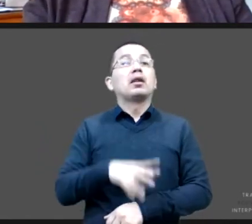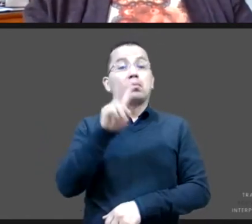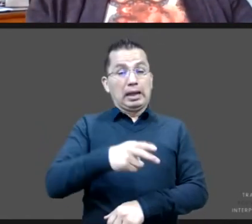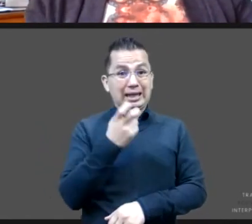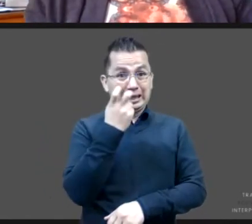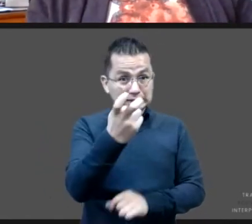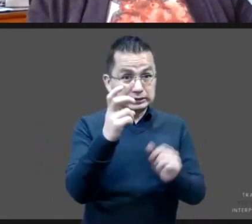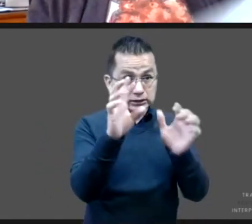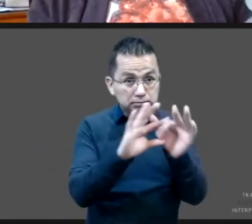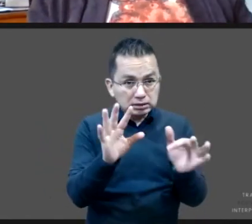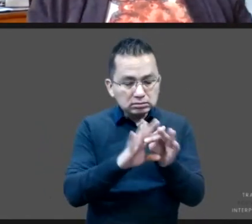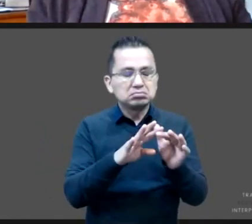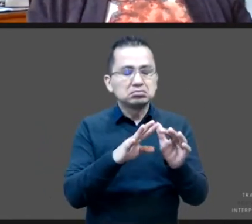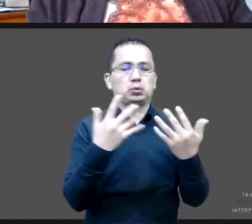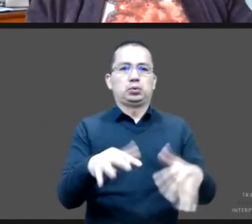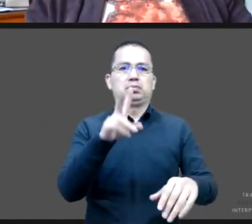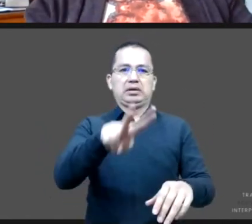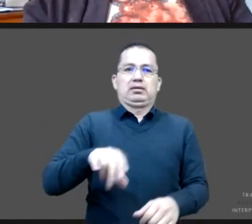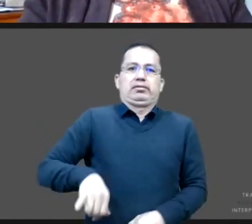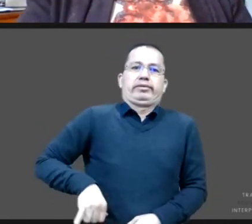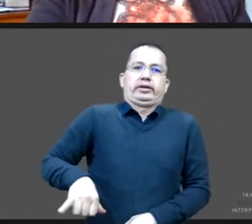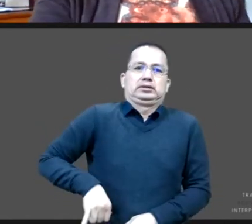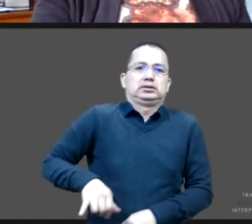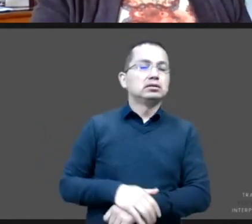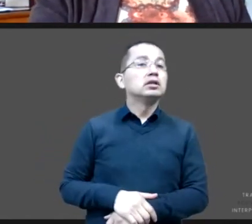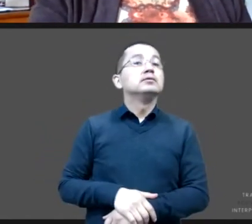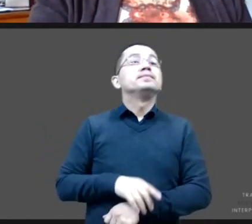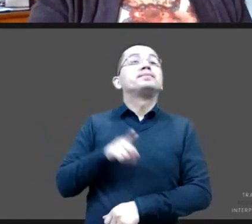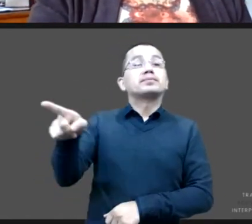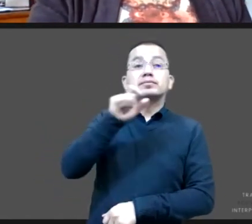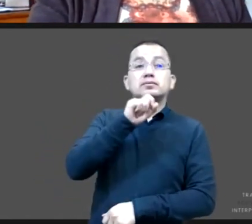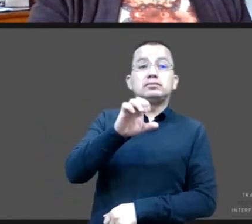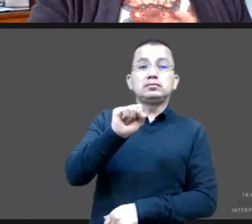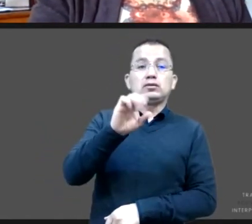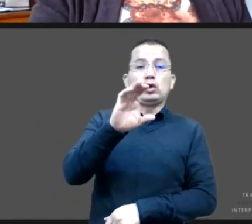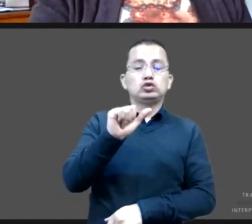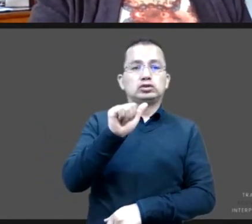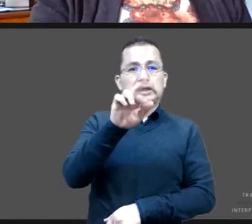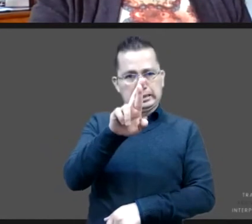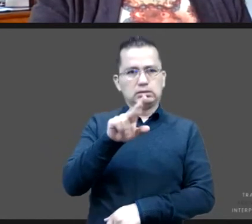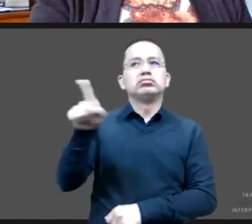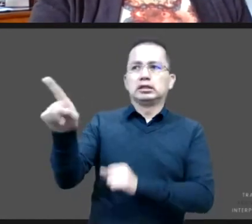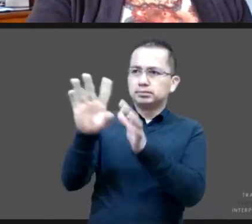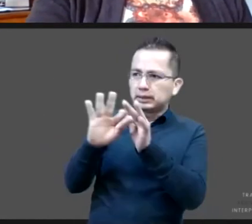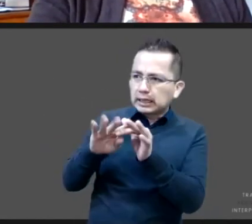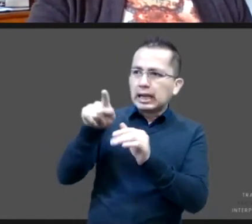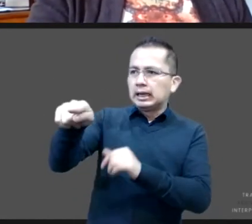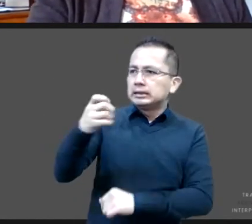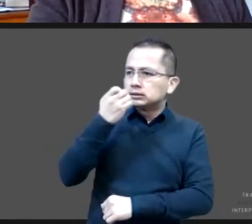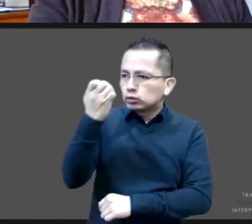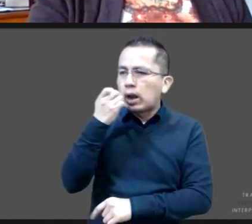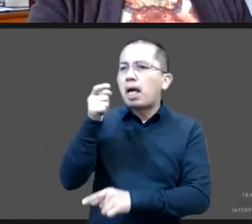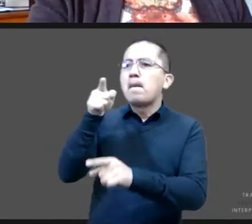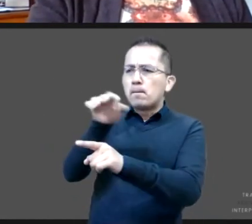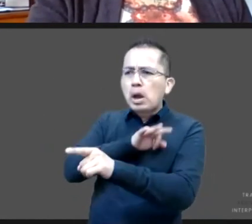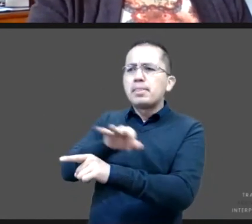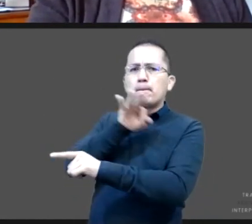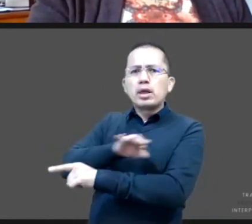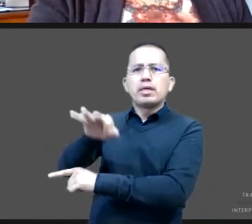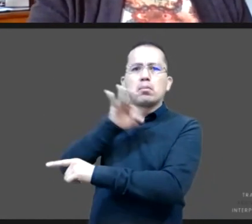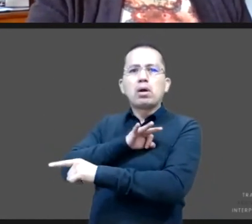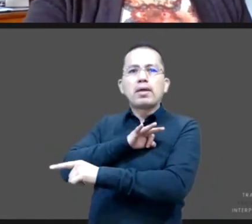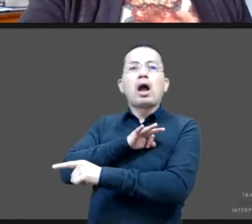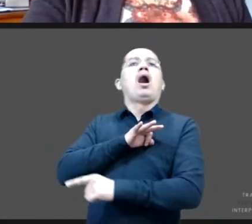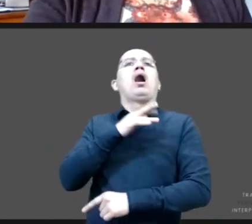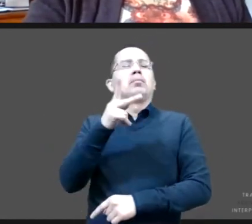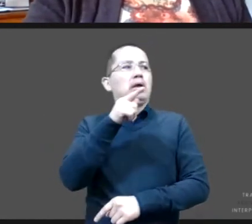la experiencia de Oscar desde las posibilidades que tiene la escuela y lo que tú nos has contado en términos de los que